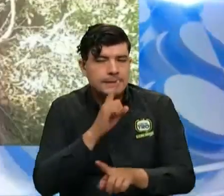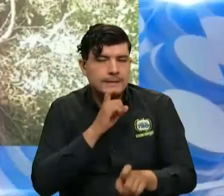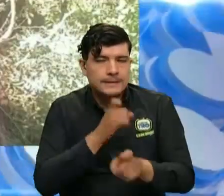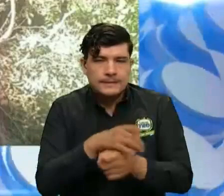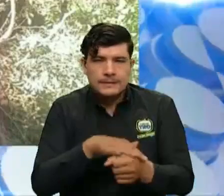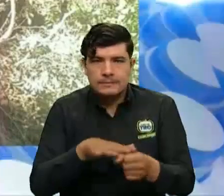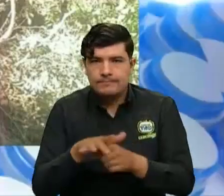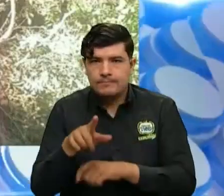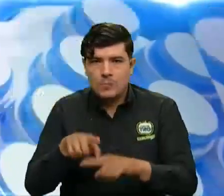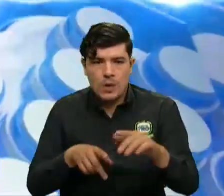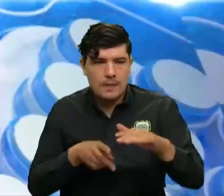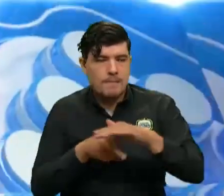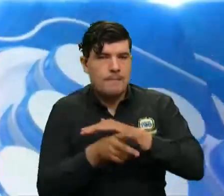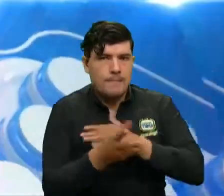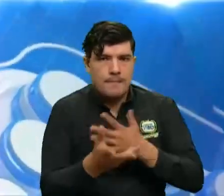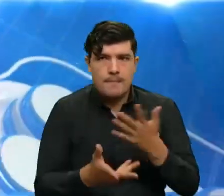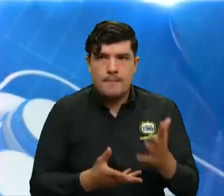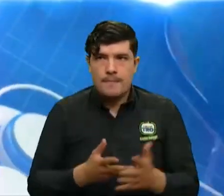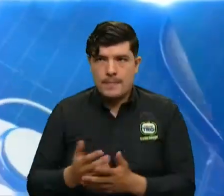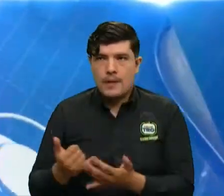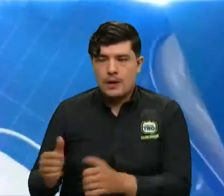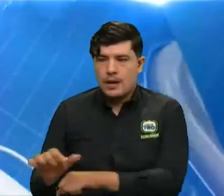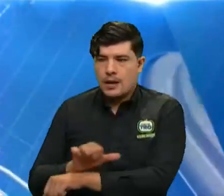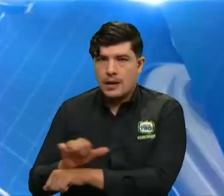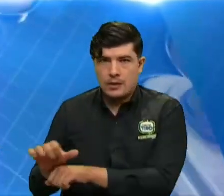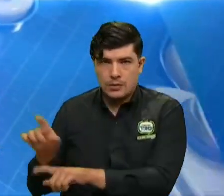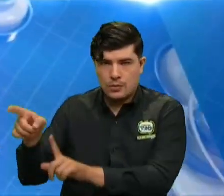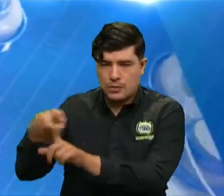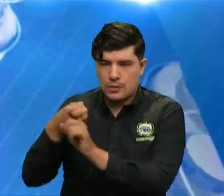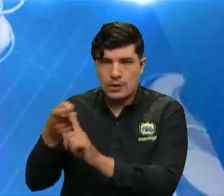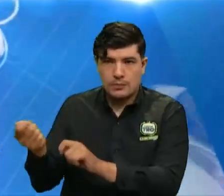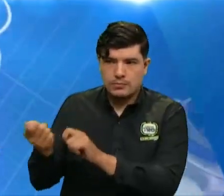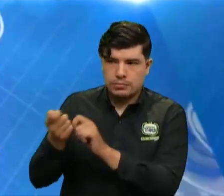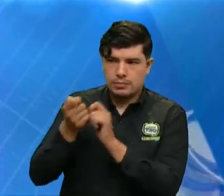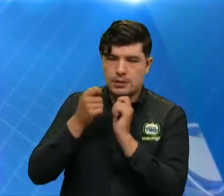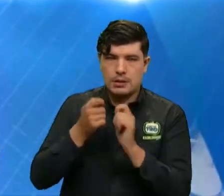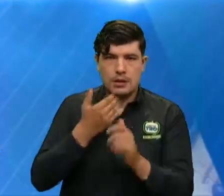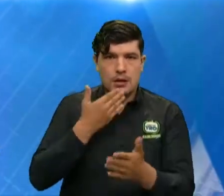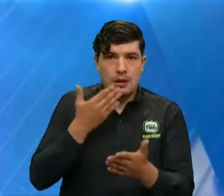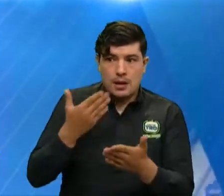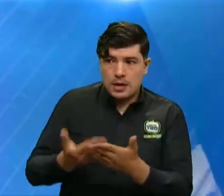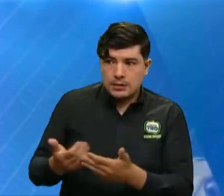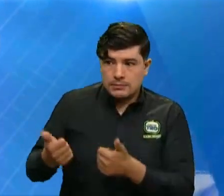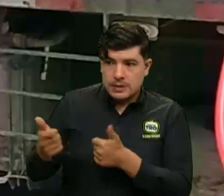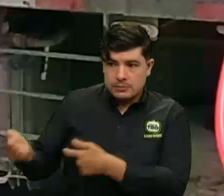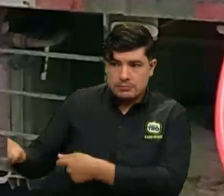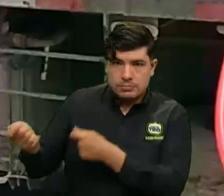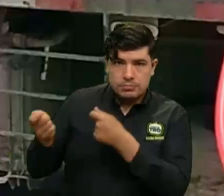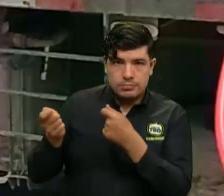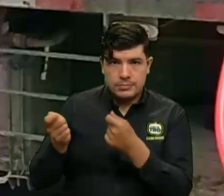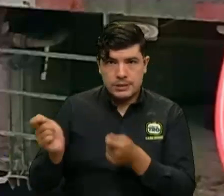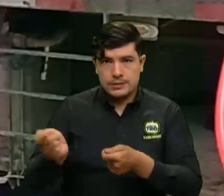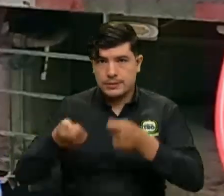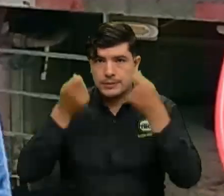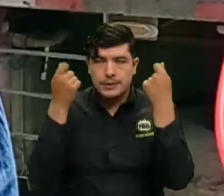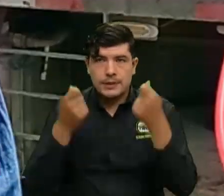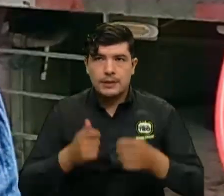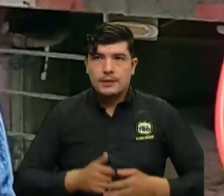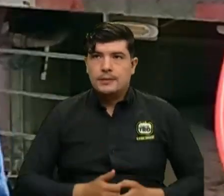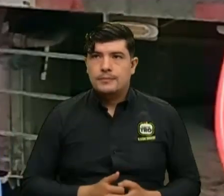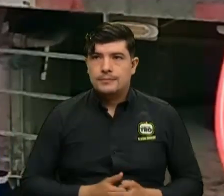vehículo, el camión grúa, pues gracias a mi Dios y por fortuna no se nos fue al abismo. Y pues gracias